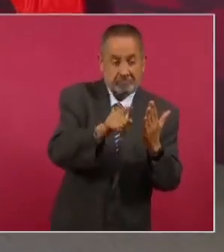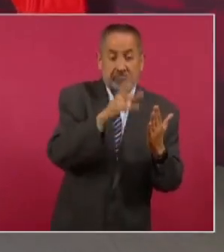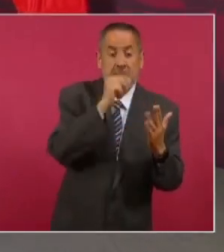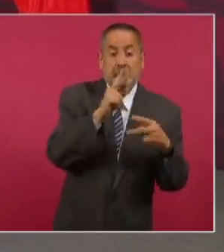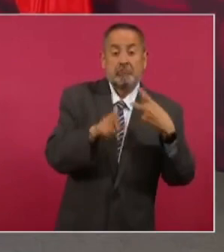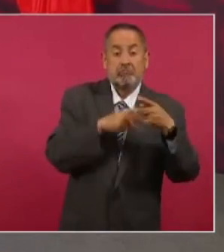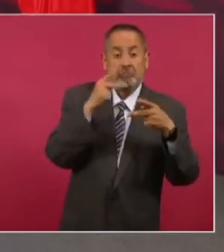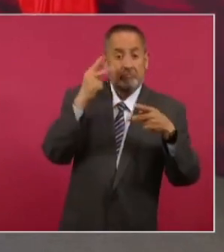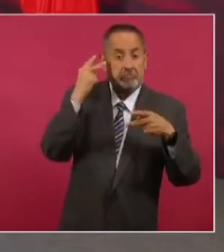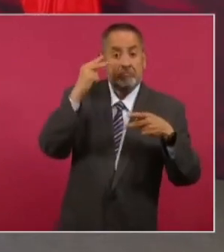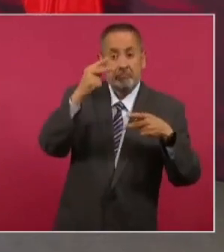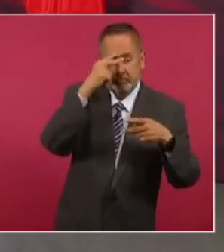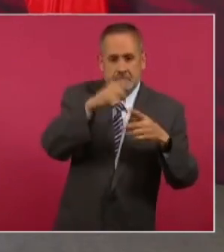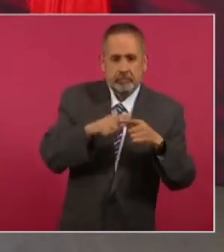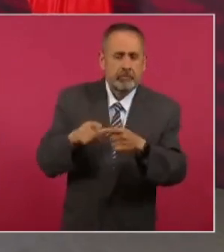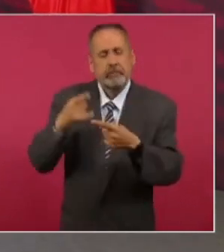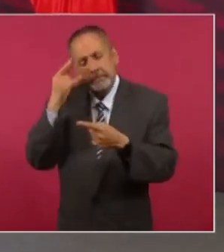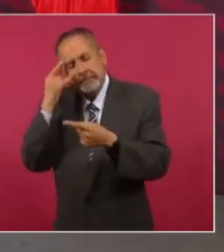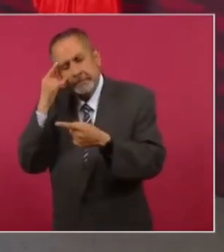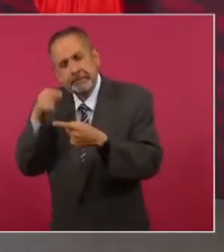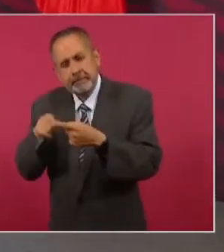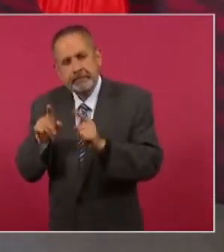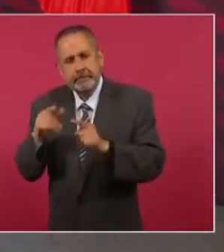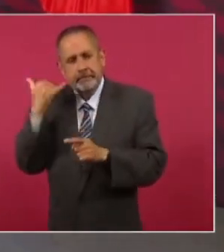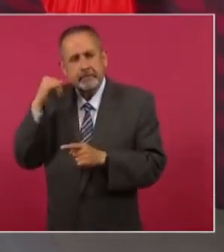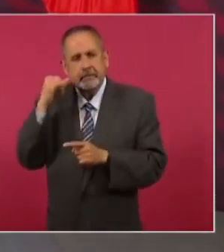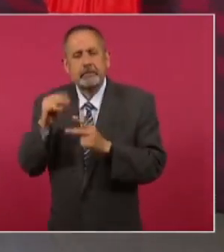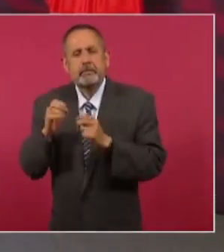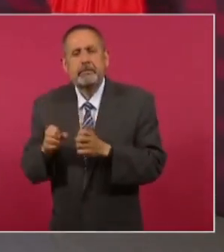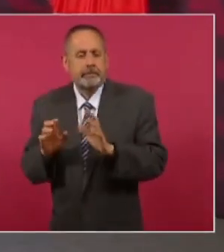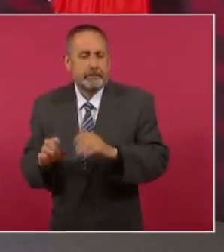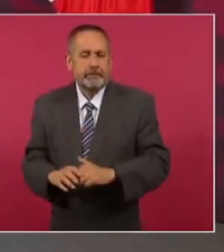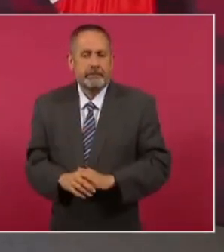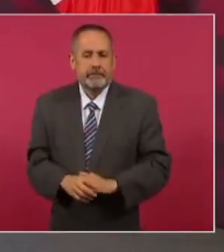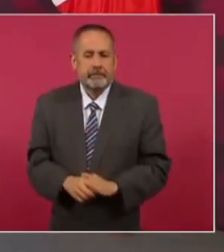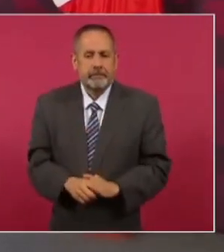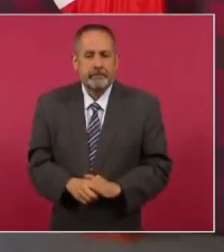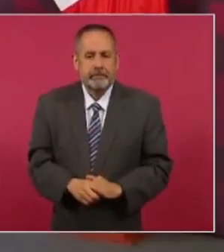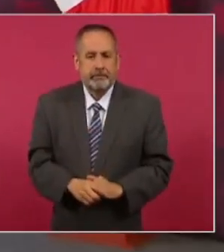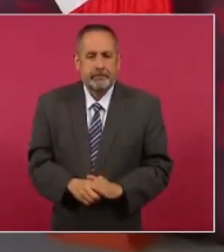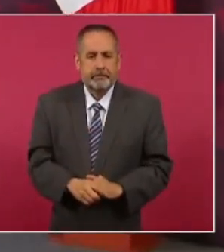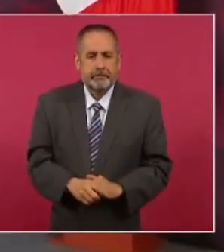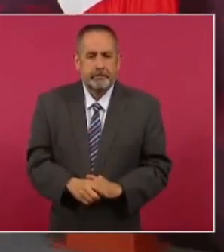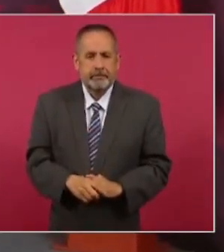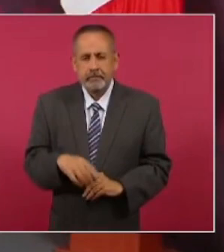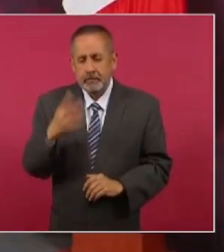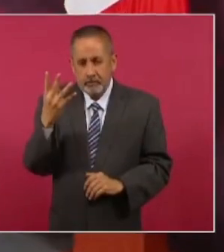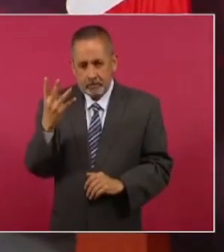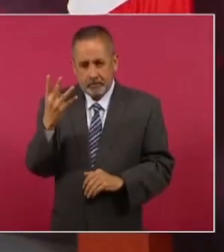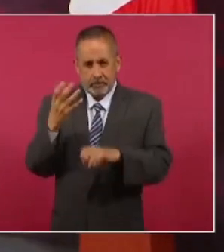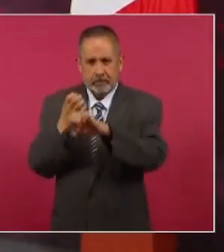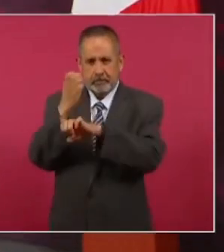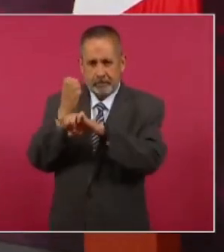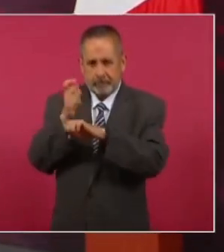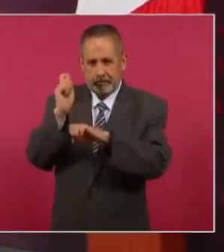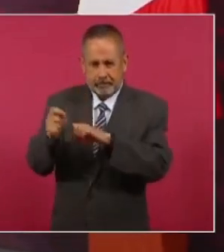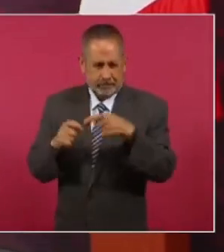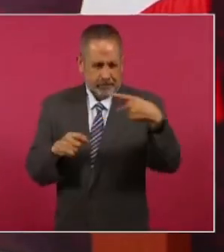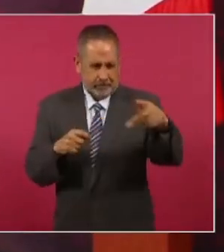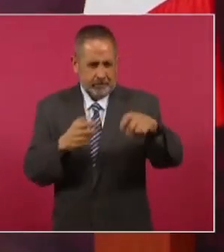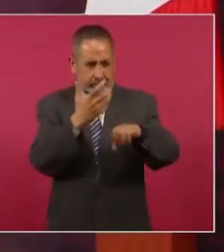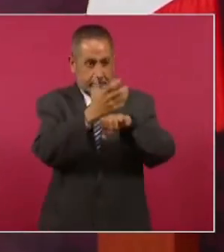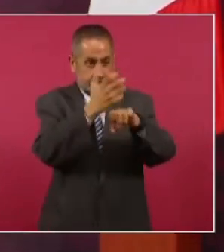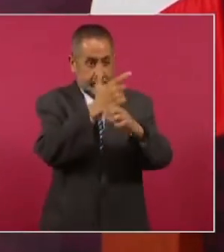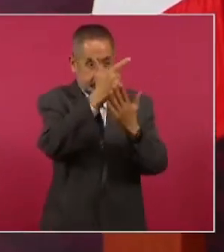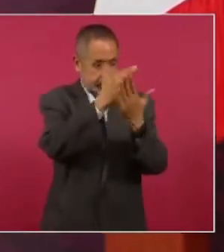dices no Campeche si tú o sea Yucatán no está quiere decir que cuatro estados que están en la lista de Estados